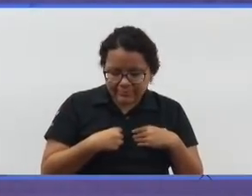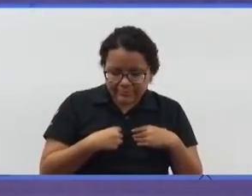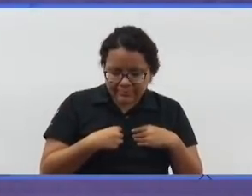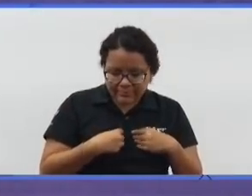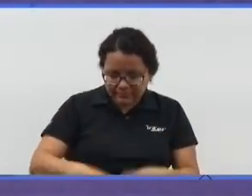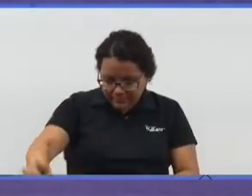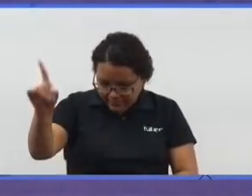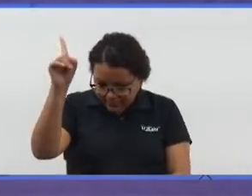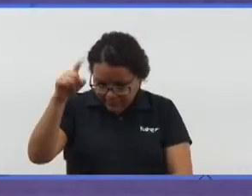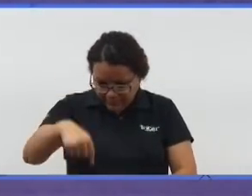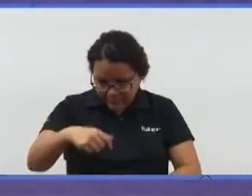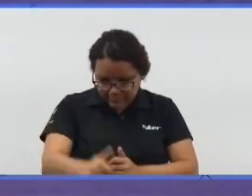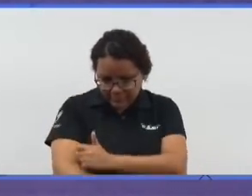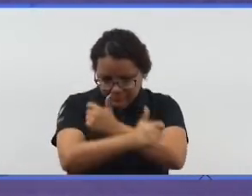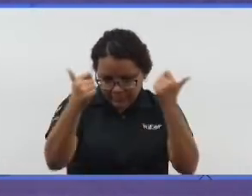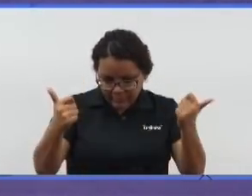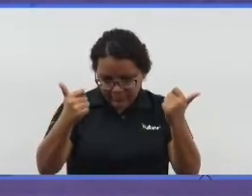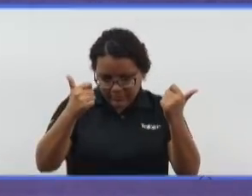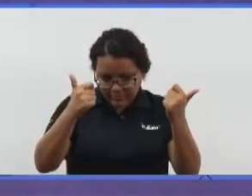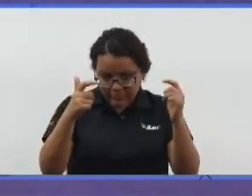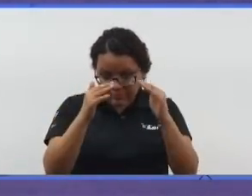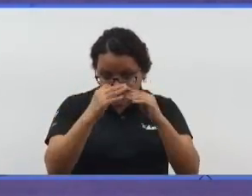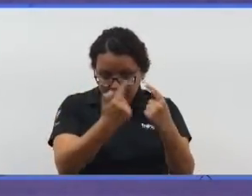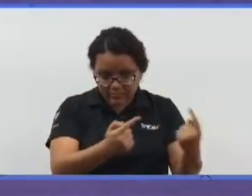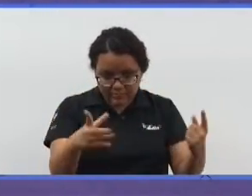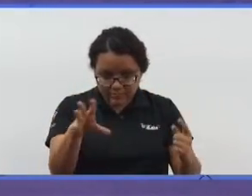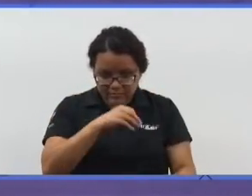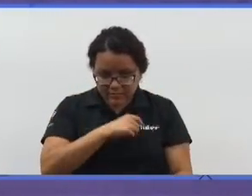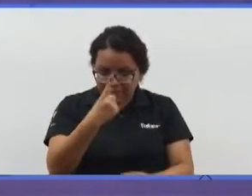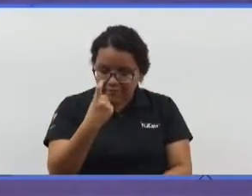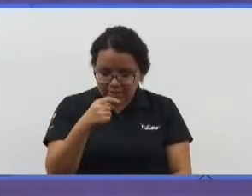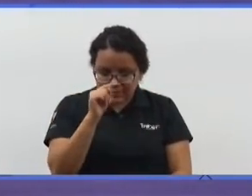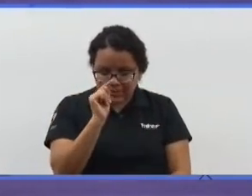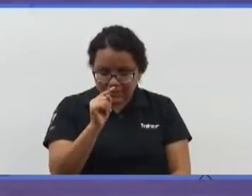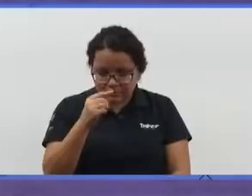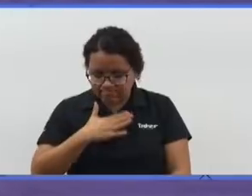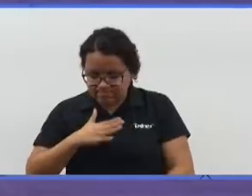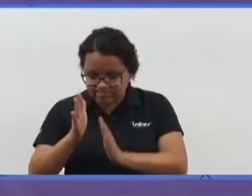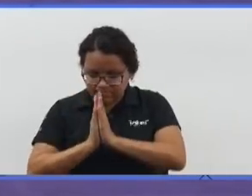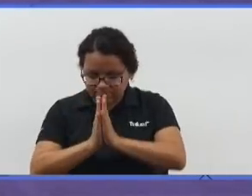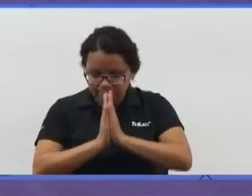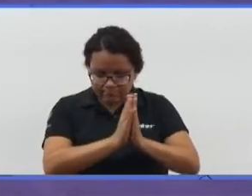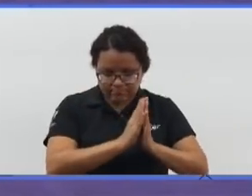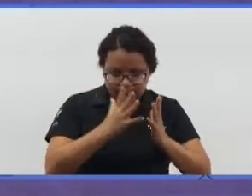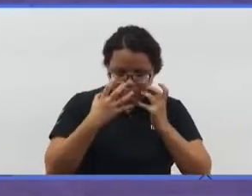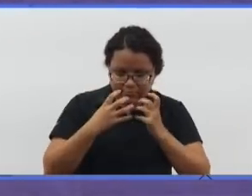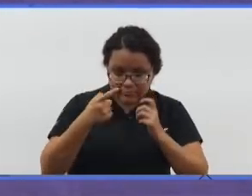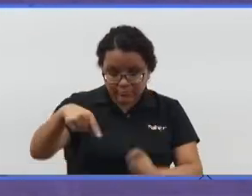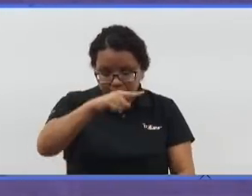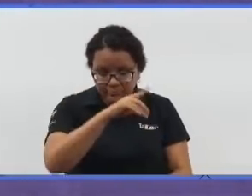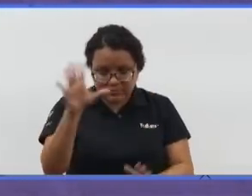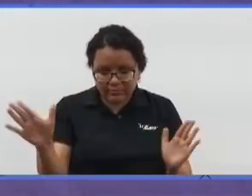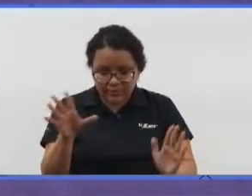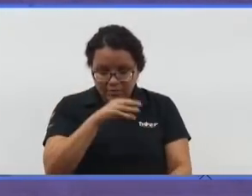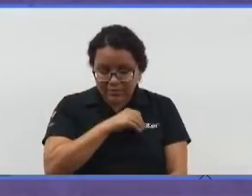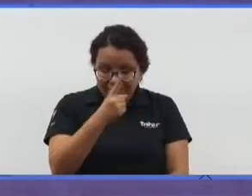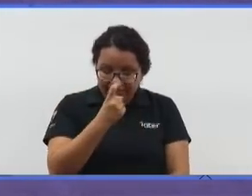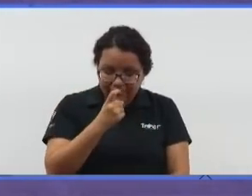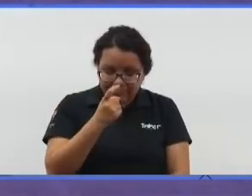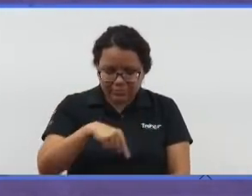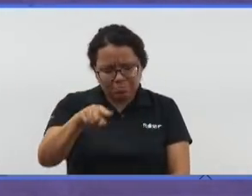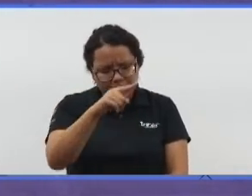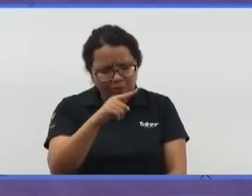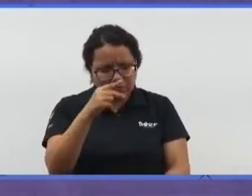señor esta mañana queremos orar por aquellos que no te conocen amigo si usted está acá e hizo un